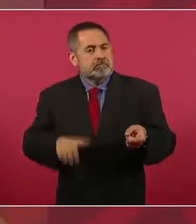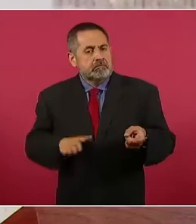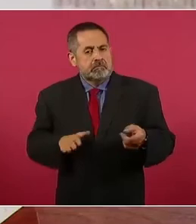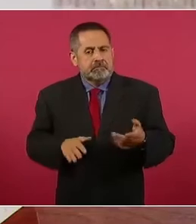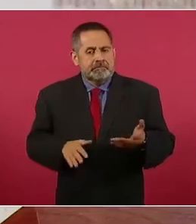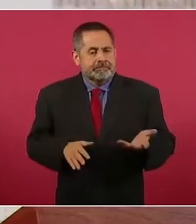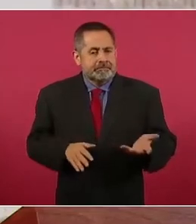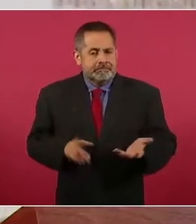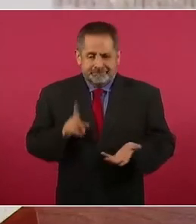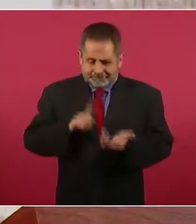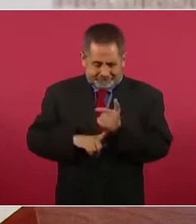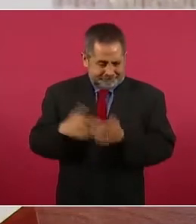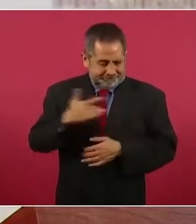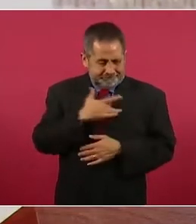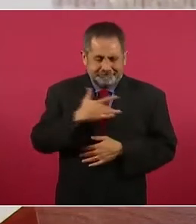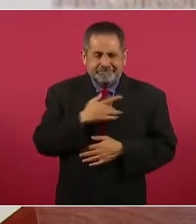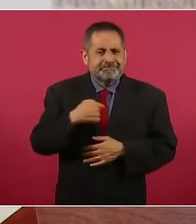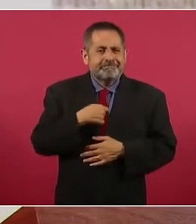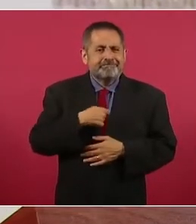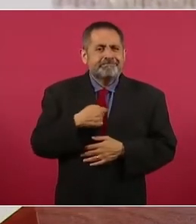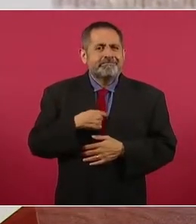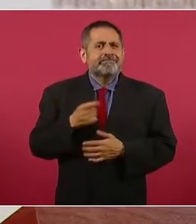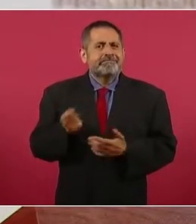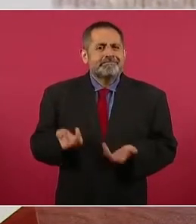¿Qué hay adentro?